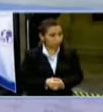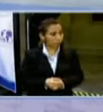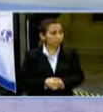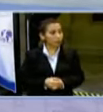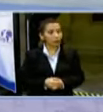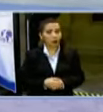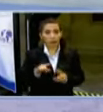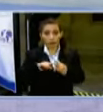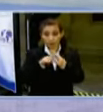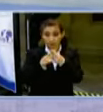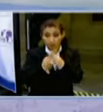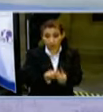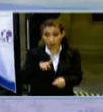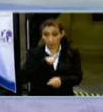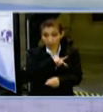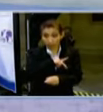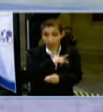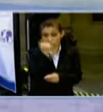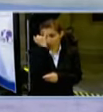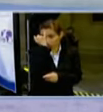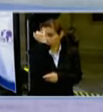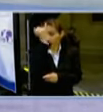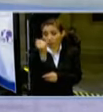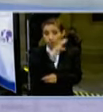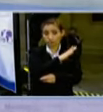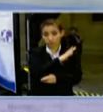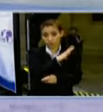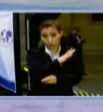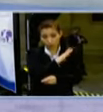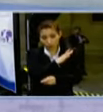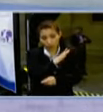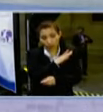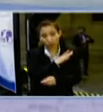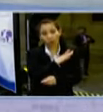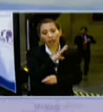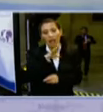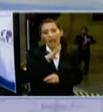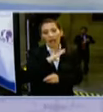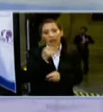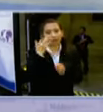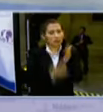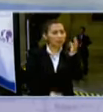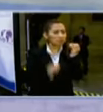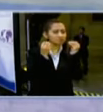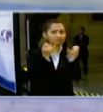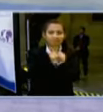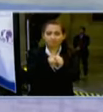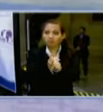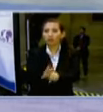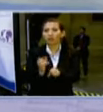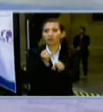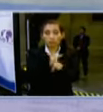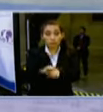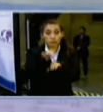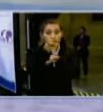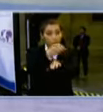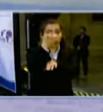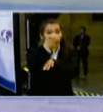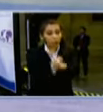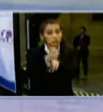De entrada, mi diagnóstico es que existe una gran falta de información sobre